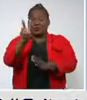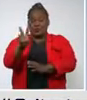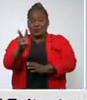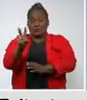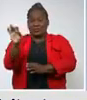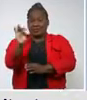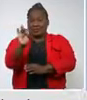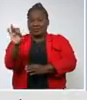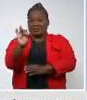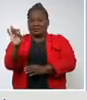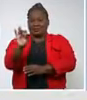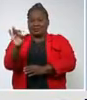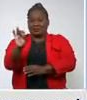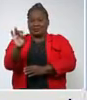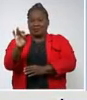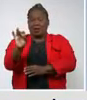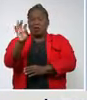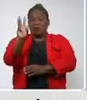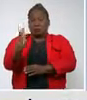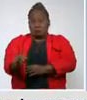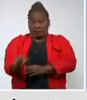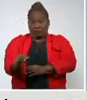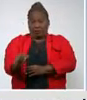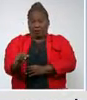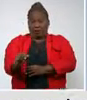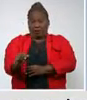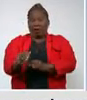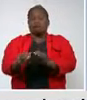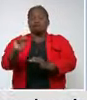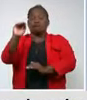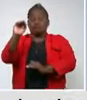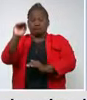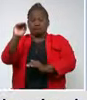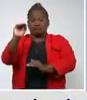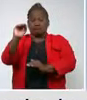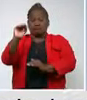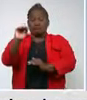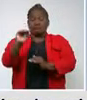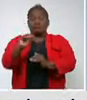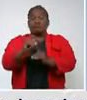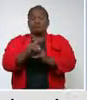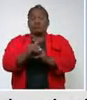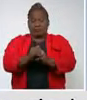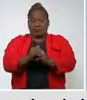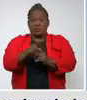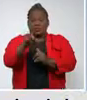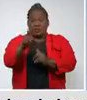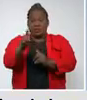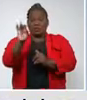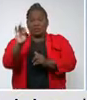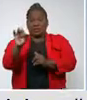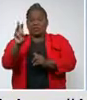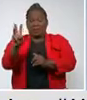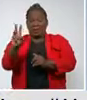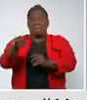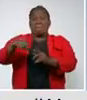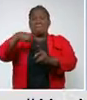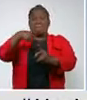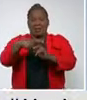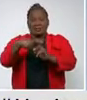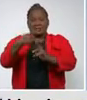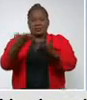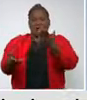4.277. Una cifra que es elevada y que son 173 más que el día de